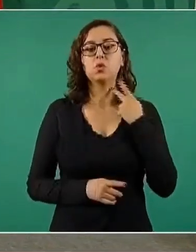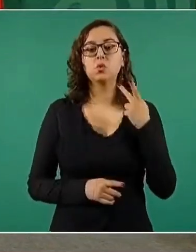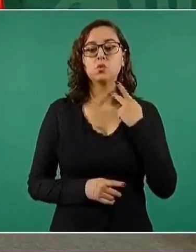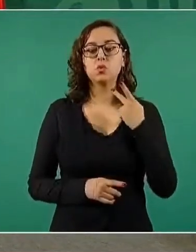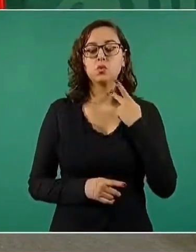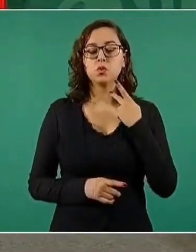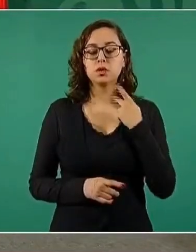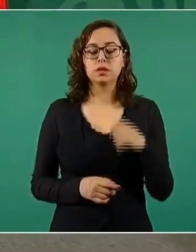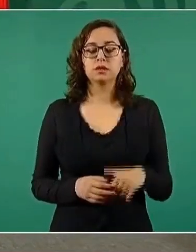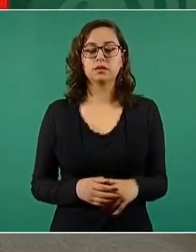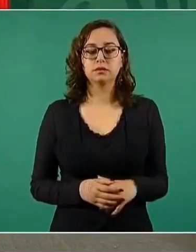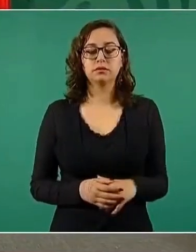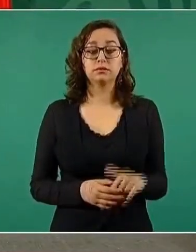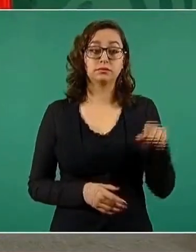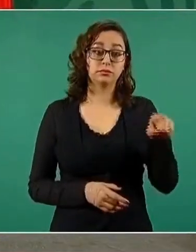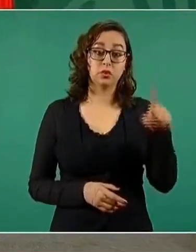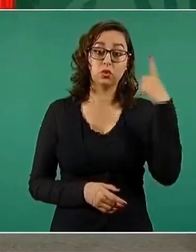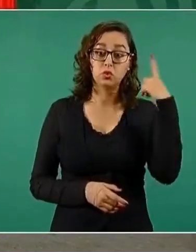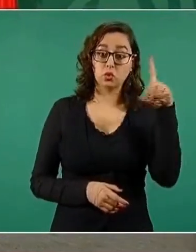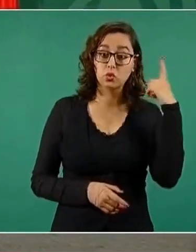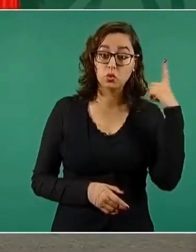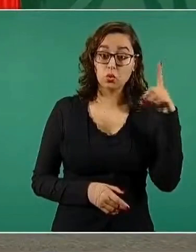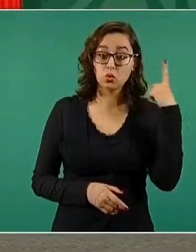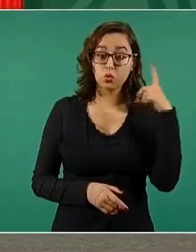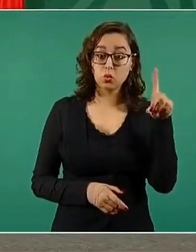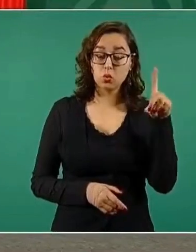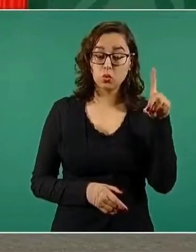en el caso de Durango,